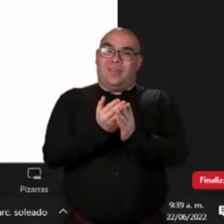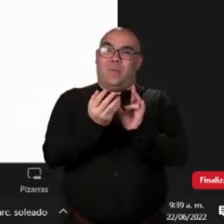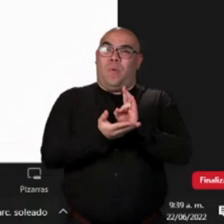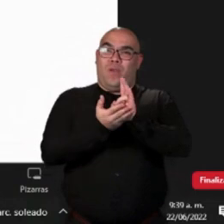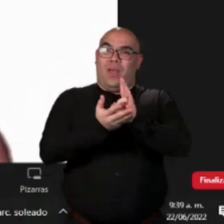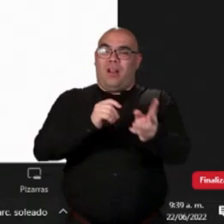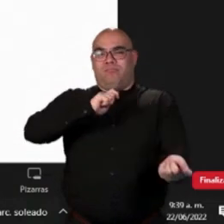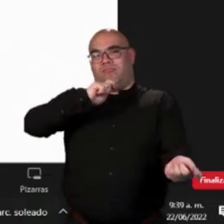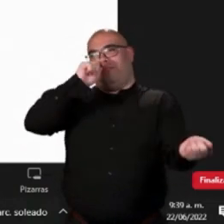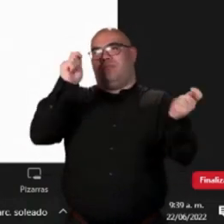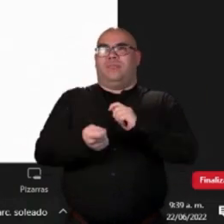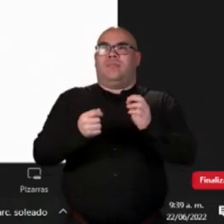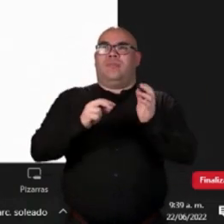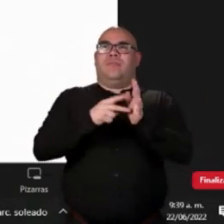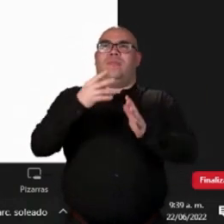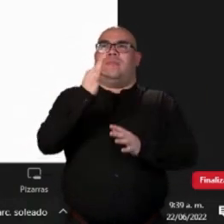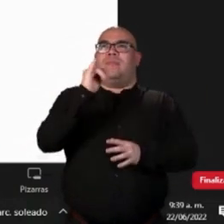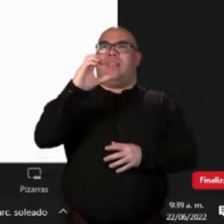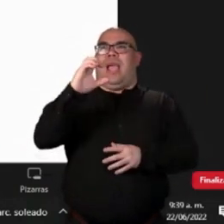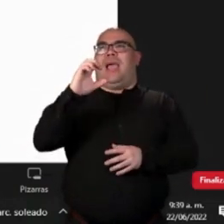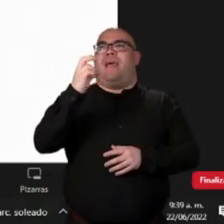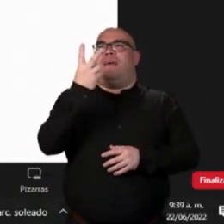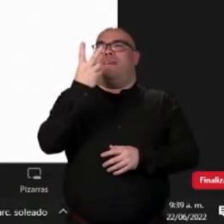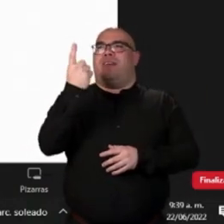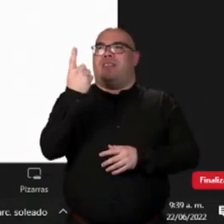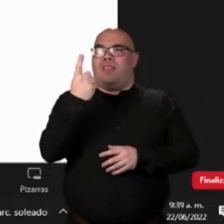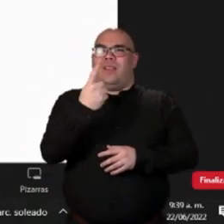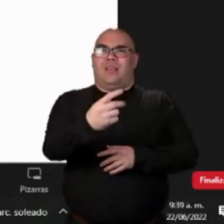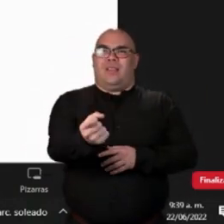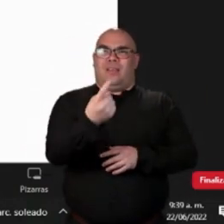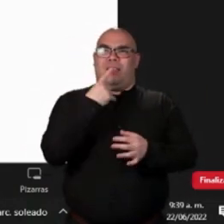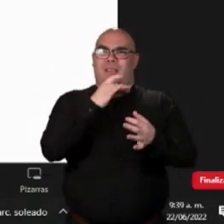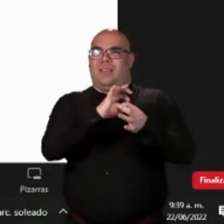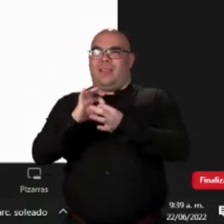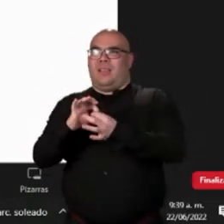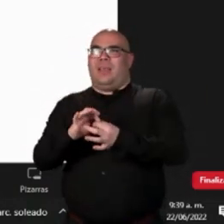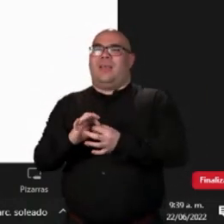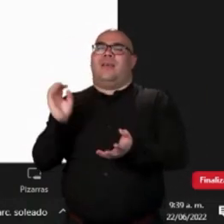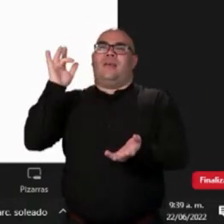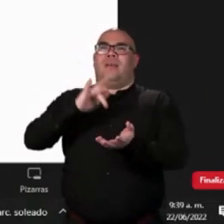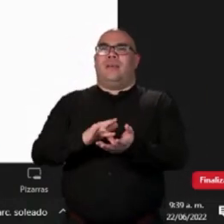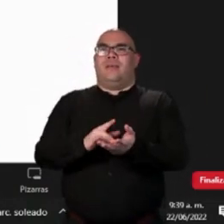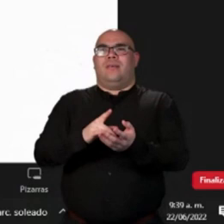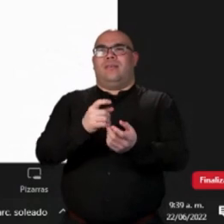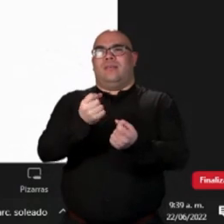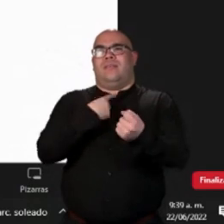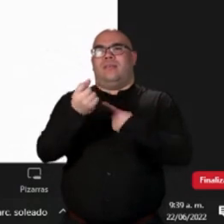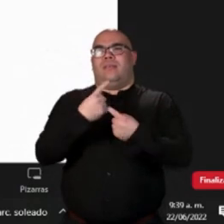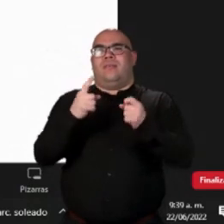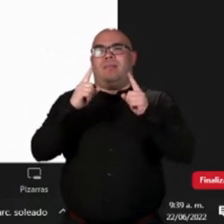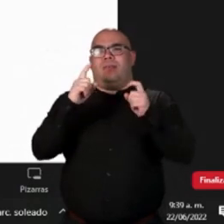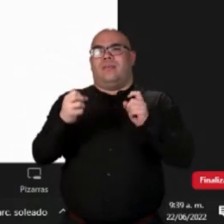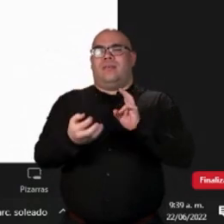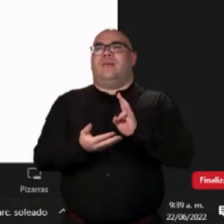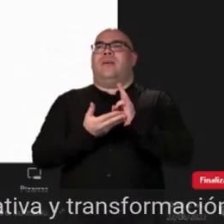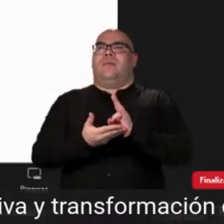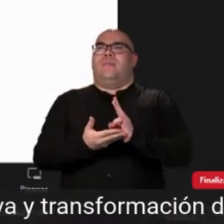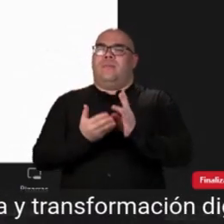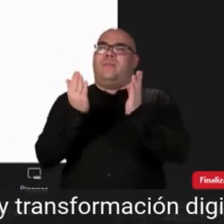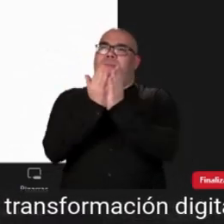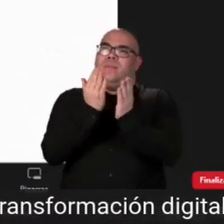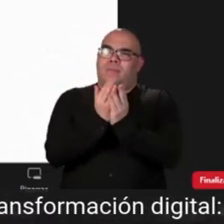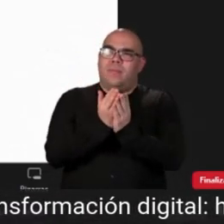21. Comenté hace un poco en la primera pregunta, en la primera hora de participación, de este modelo educativo basado en